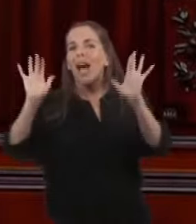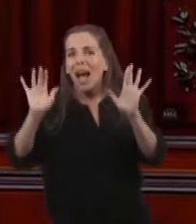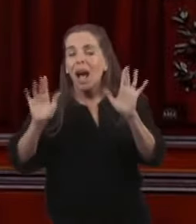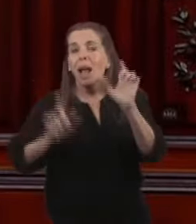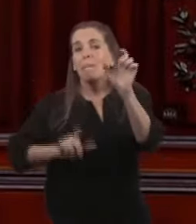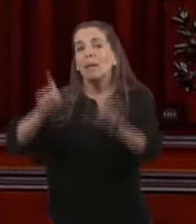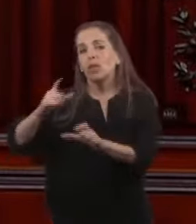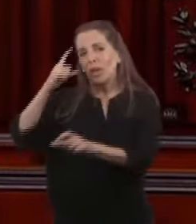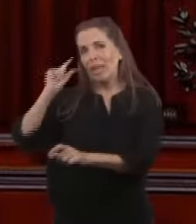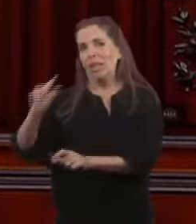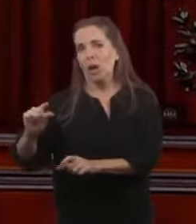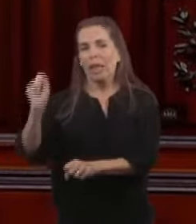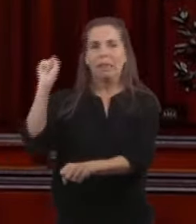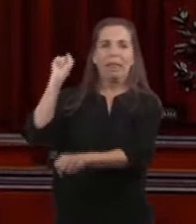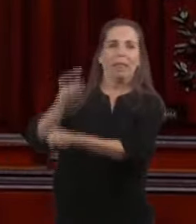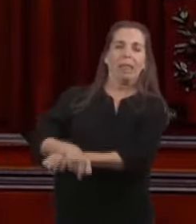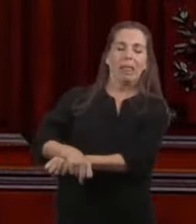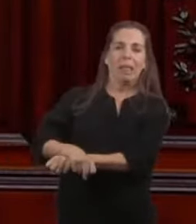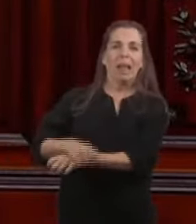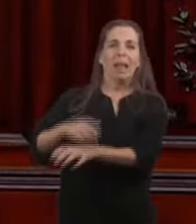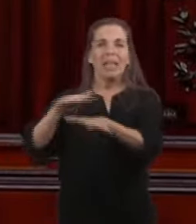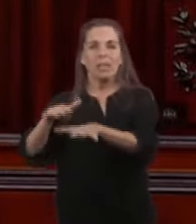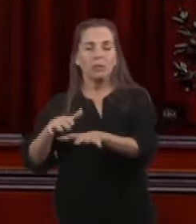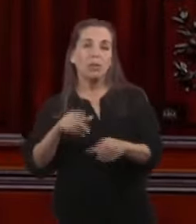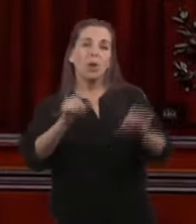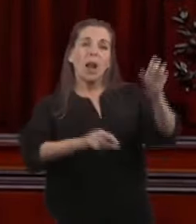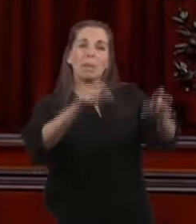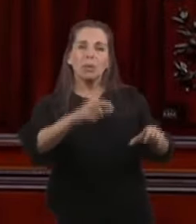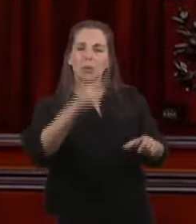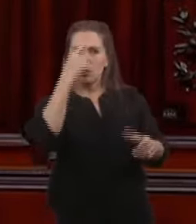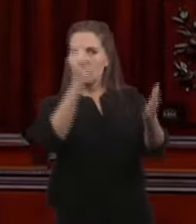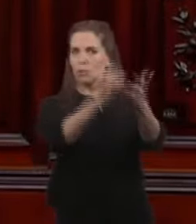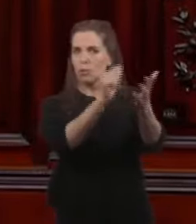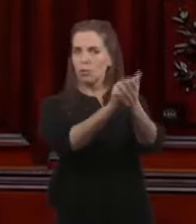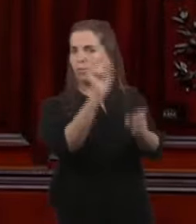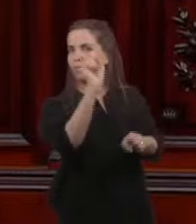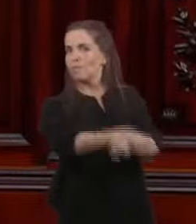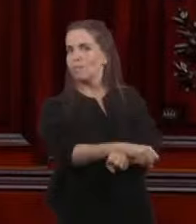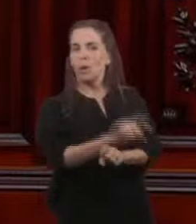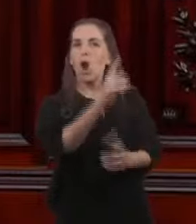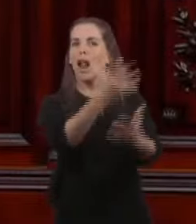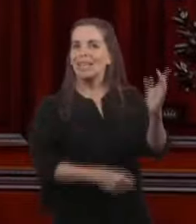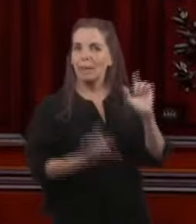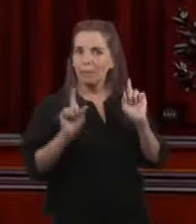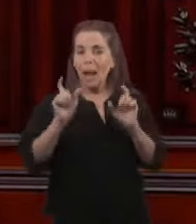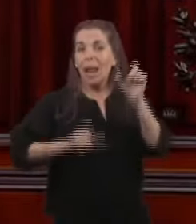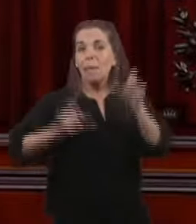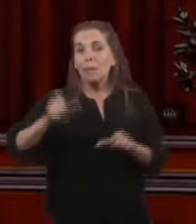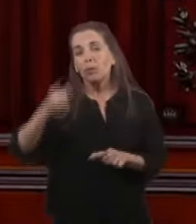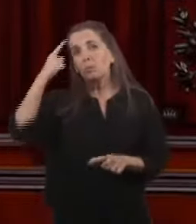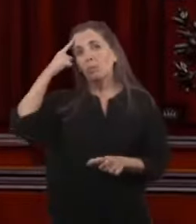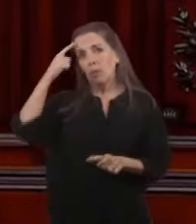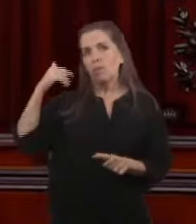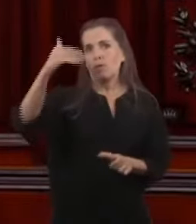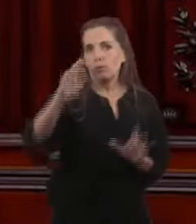realidad los necios la niegan los que apuestan al la aan y la